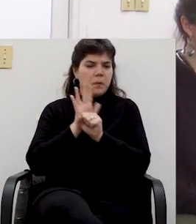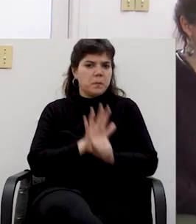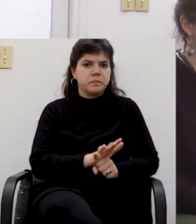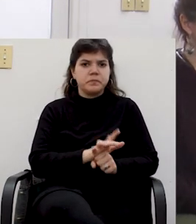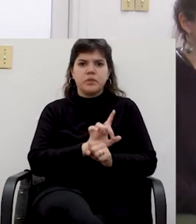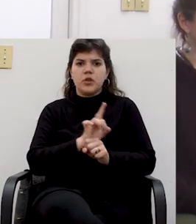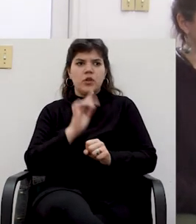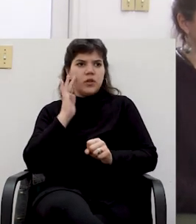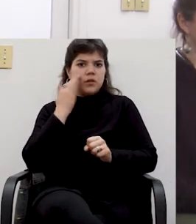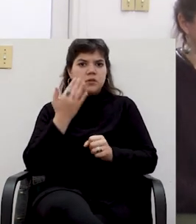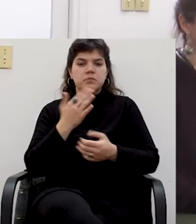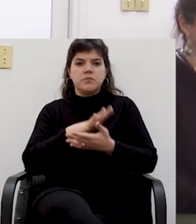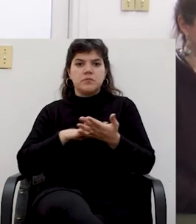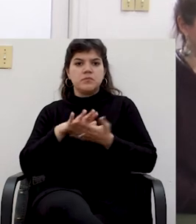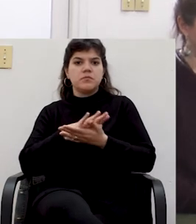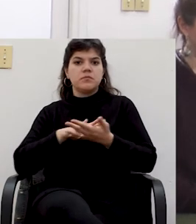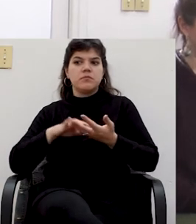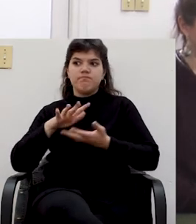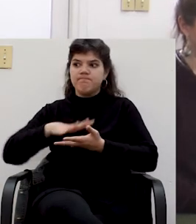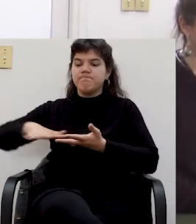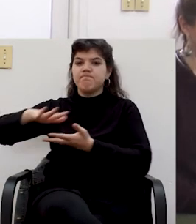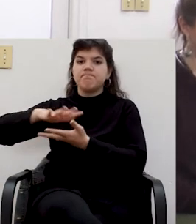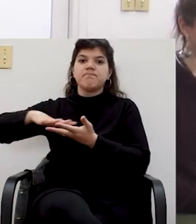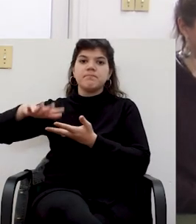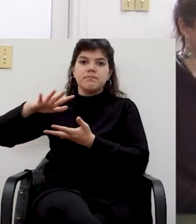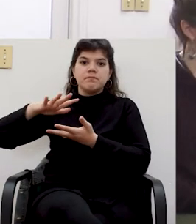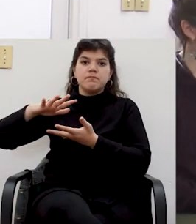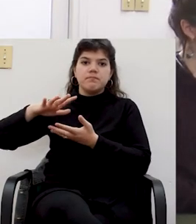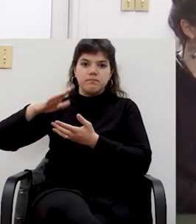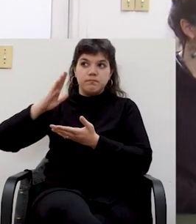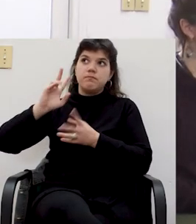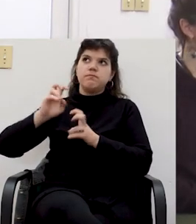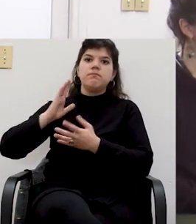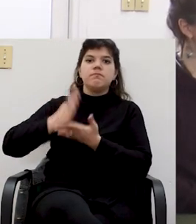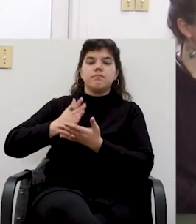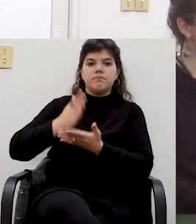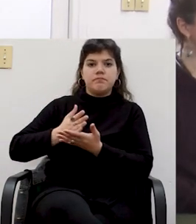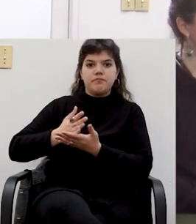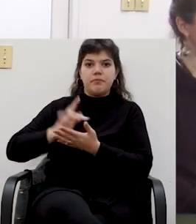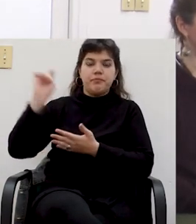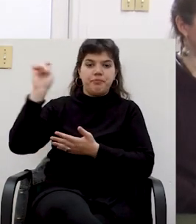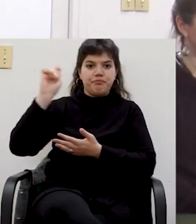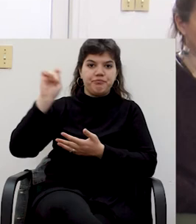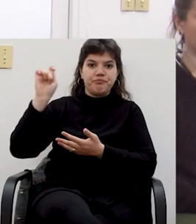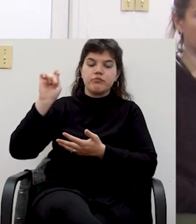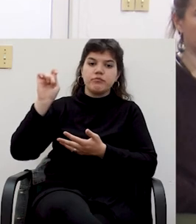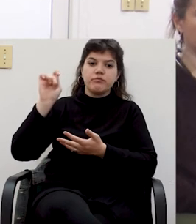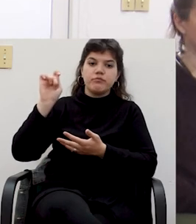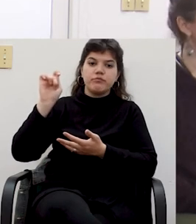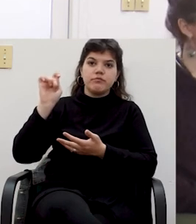no reconocidos en el ámbito del derecho, en el ámbito de lo público, ¿sí?